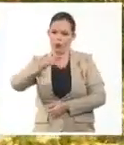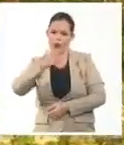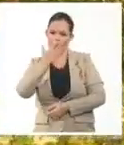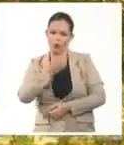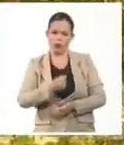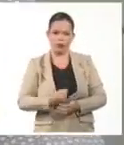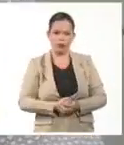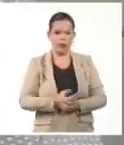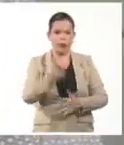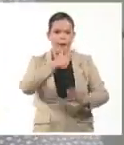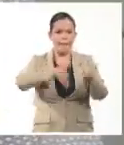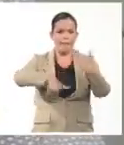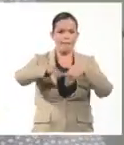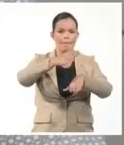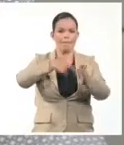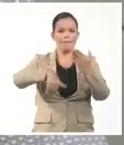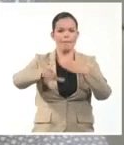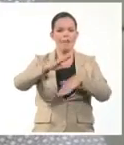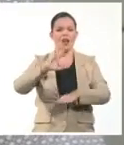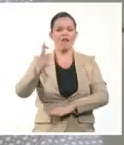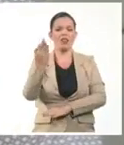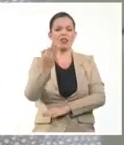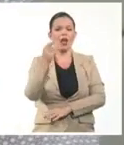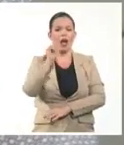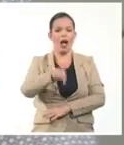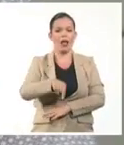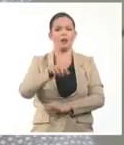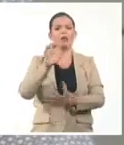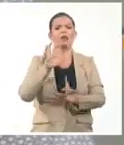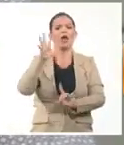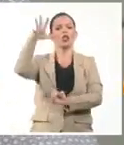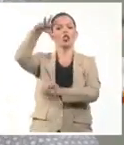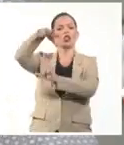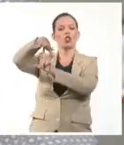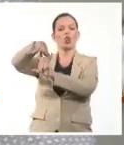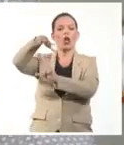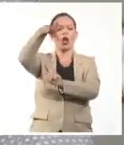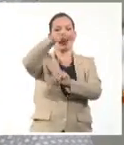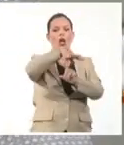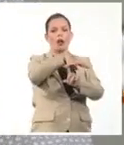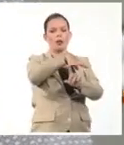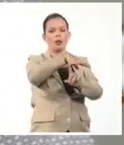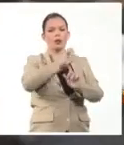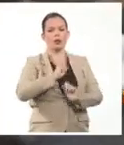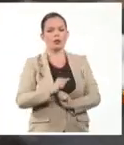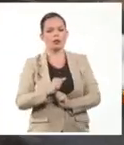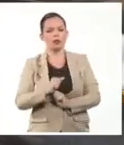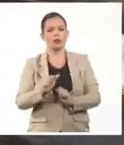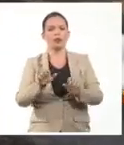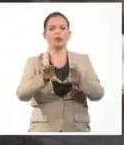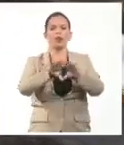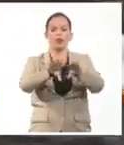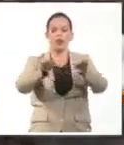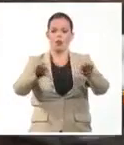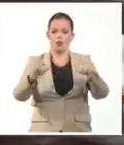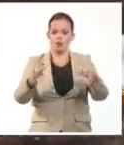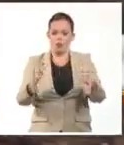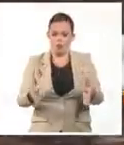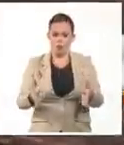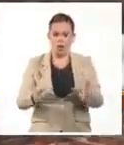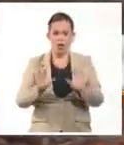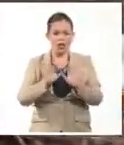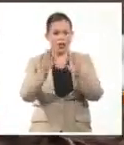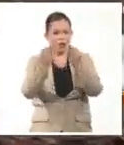Playa Francés estamos colocando sombrillas, estamos colocando mesas familiares, trabajando con proyectos